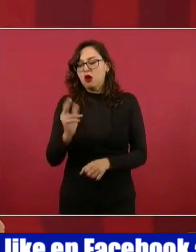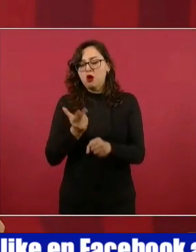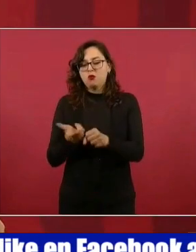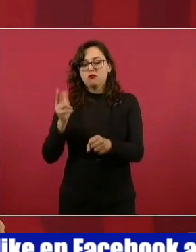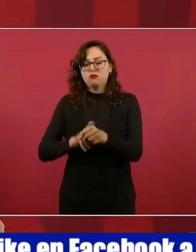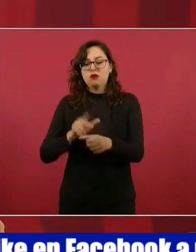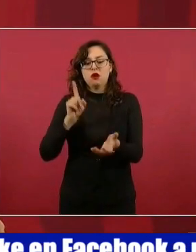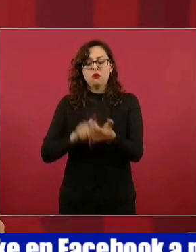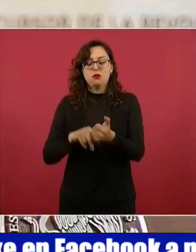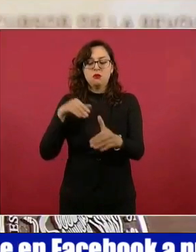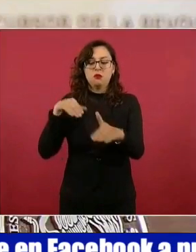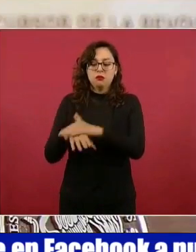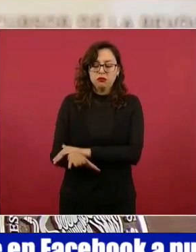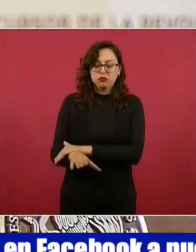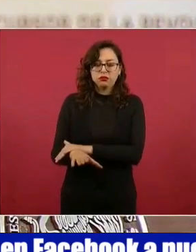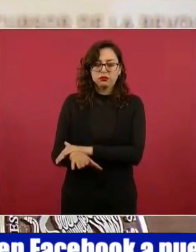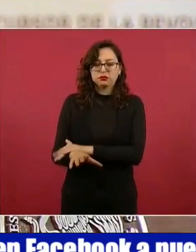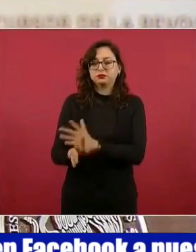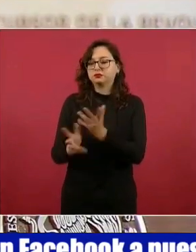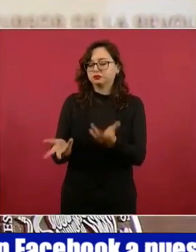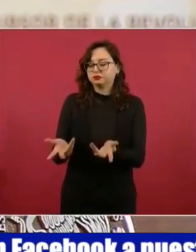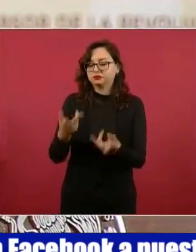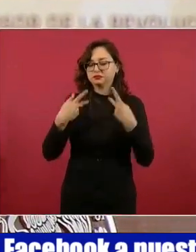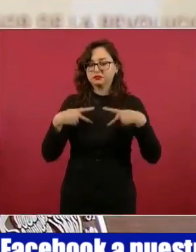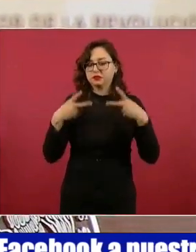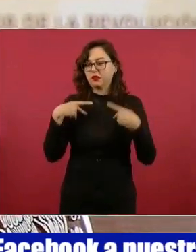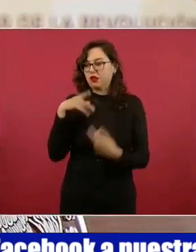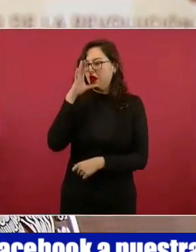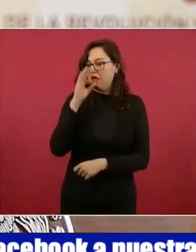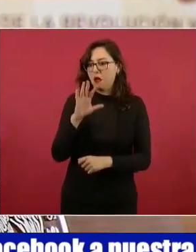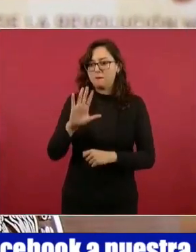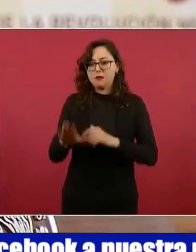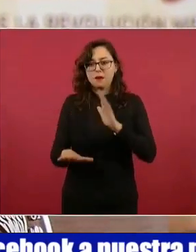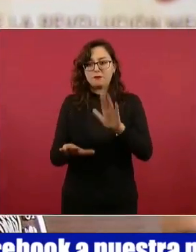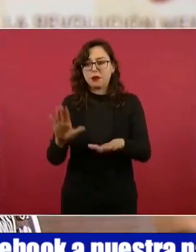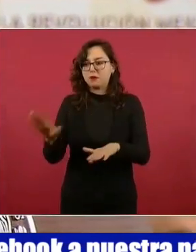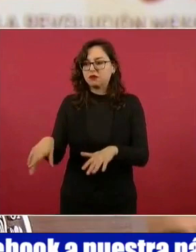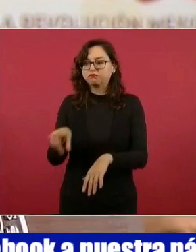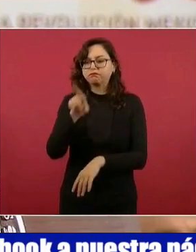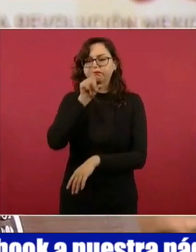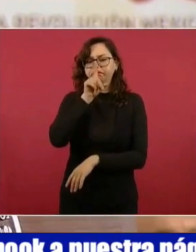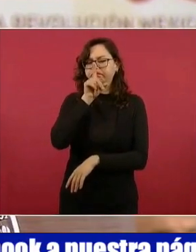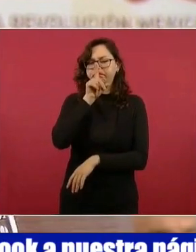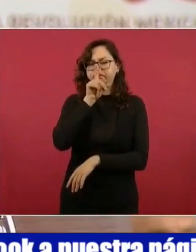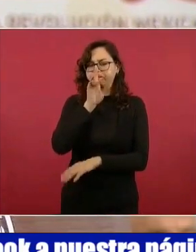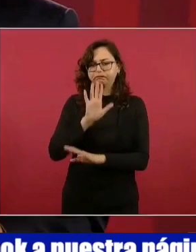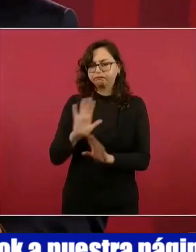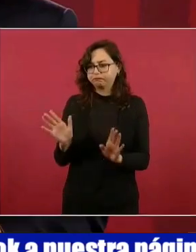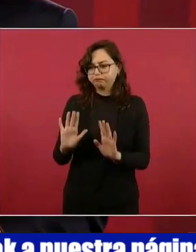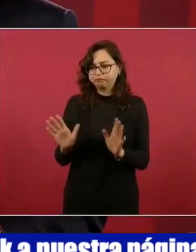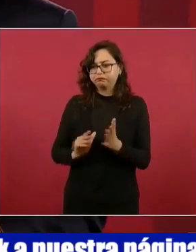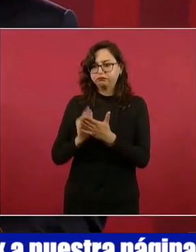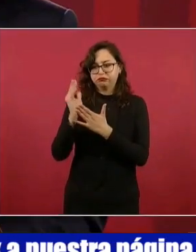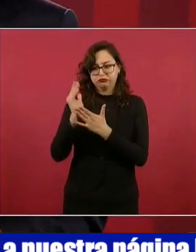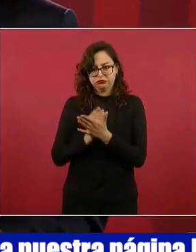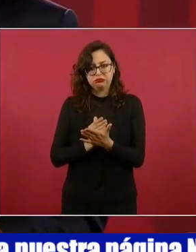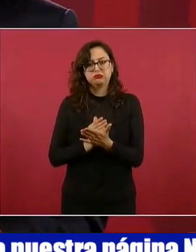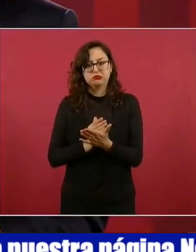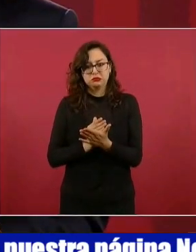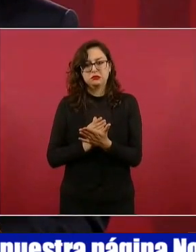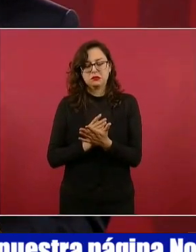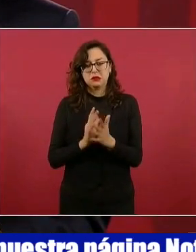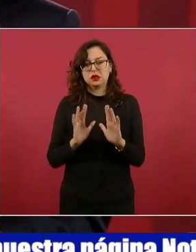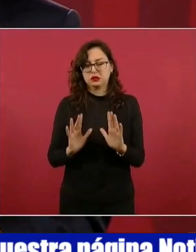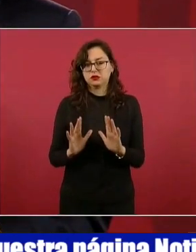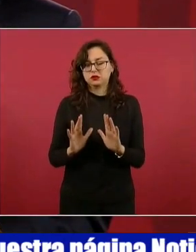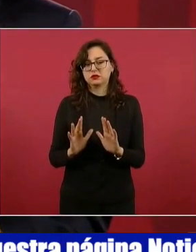en los nichos de las élites periodísticas debido a su cercanía con las esferas del poder. Eso, honestamente, mire,